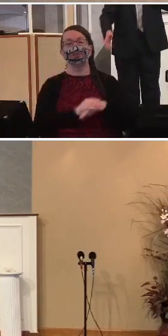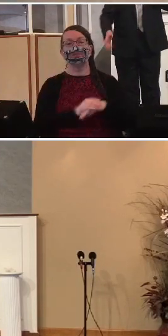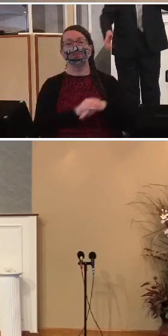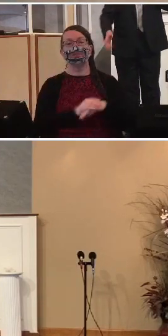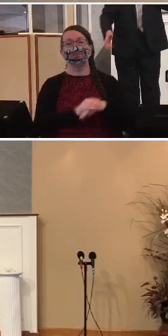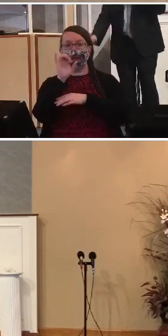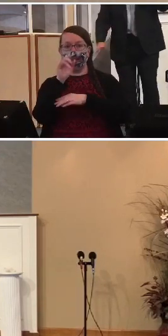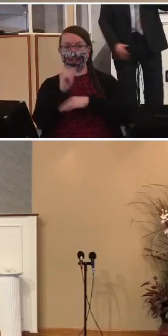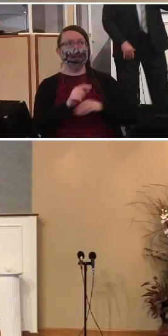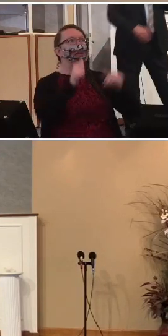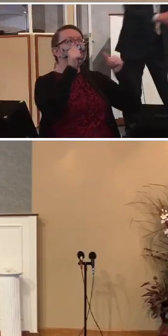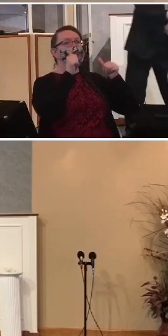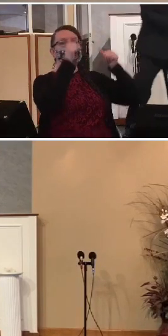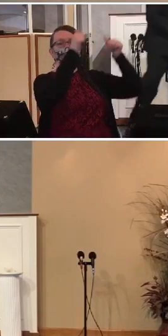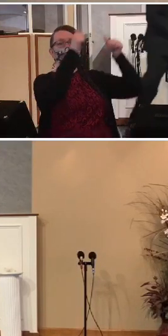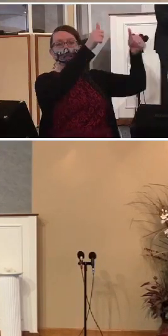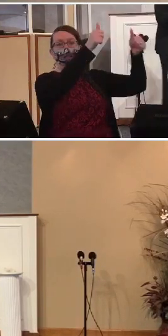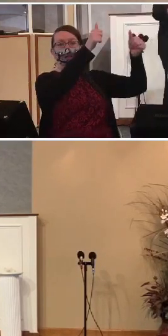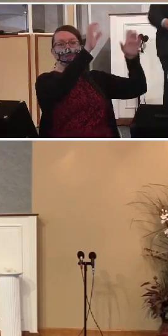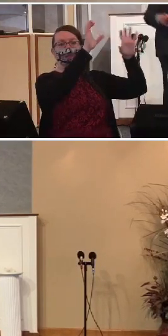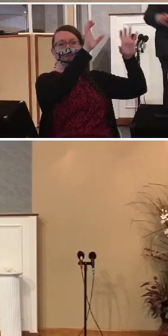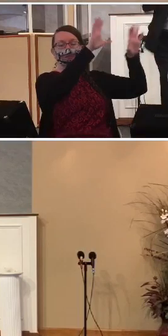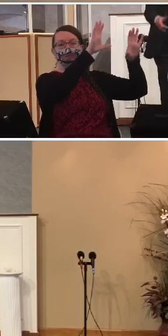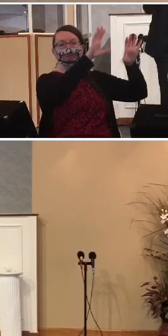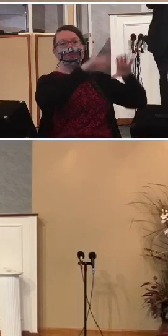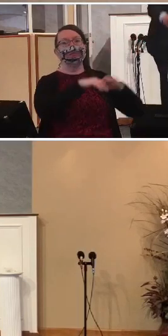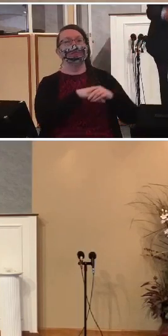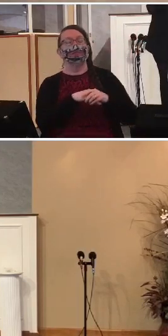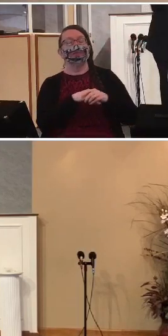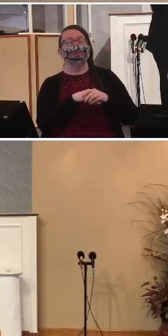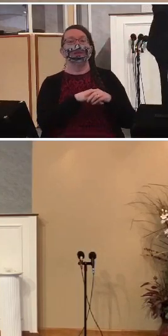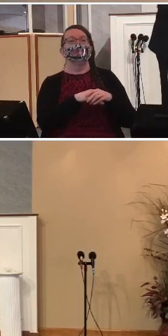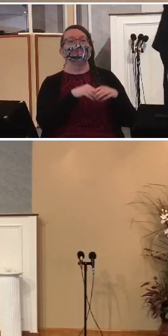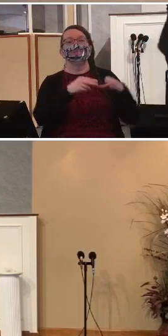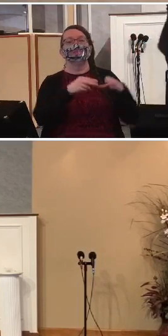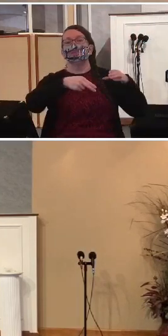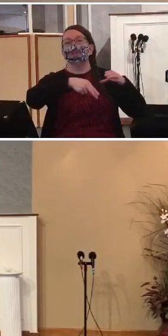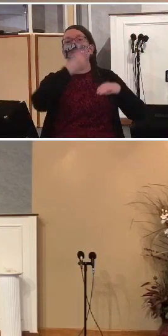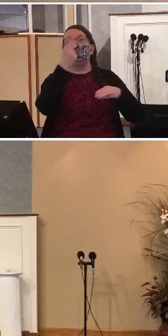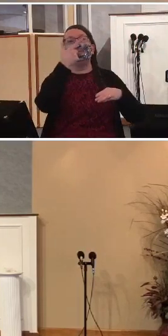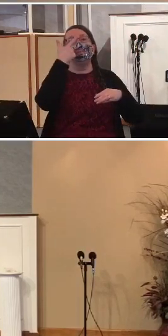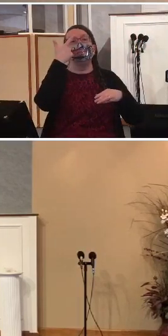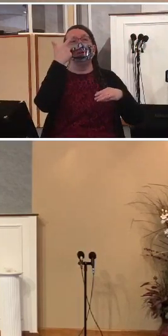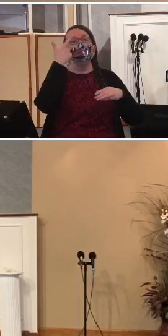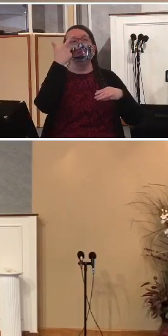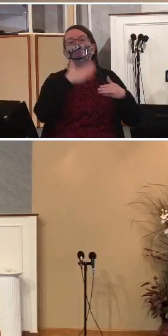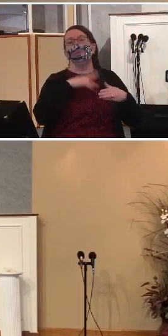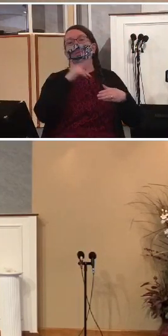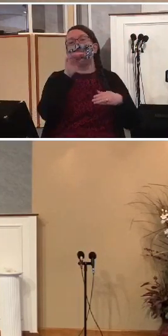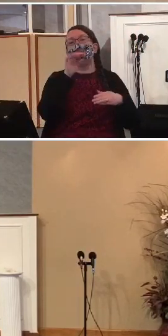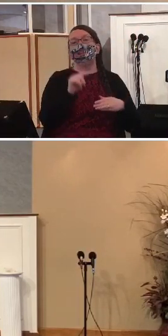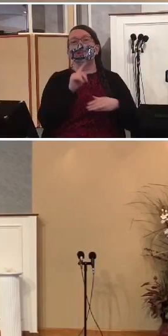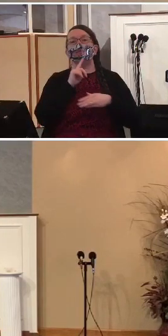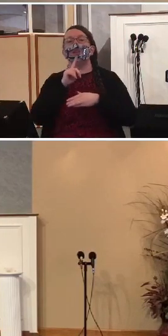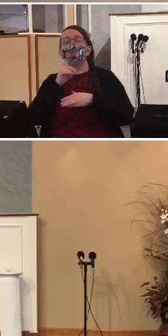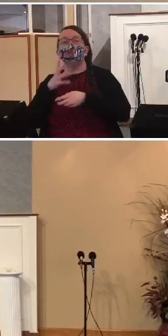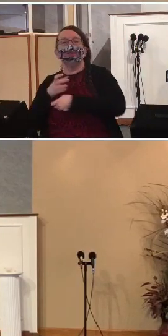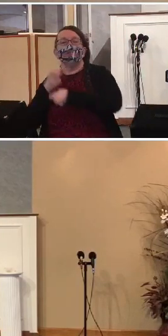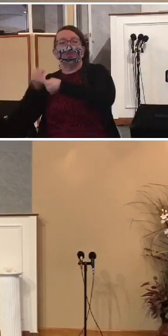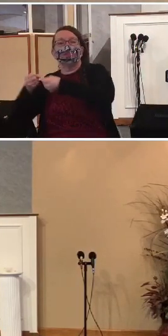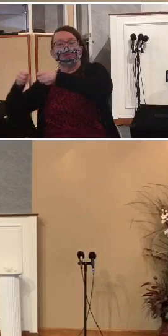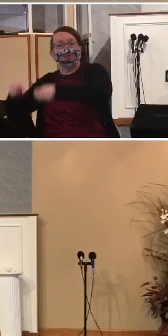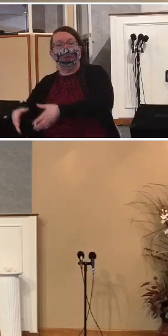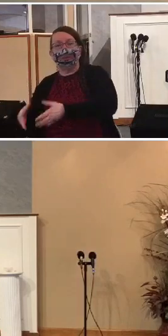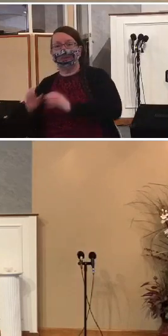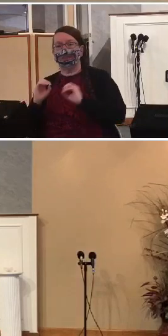poner una red vacía porque nunca me ha funcionado, porque nunca he puesto mi red en el agua. Pero Jesús le está diciendo en este